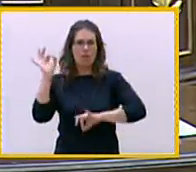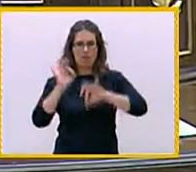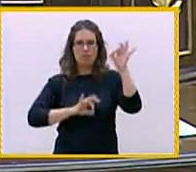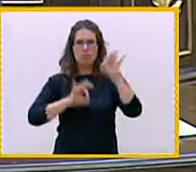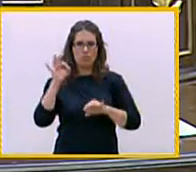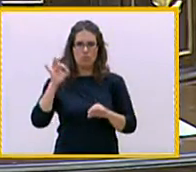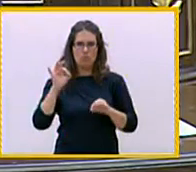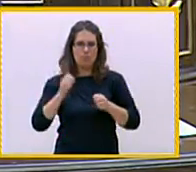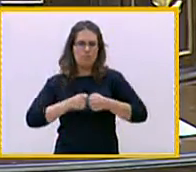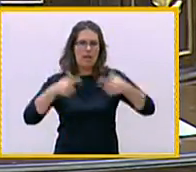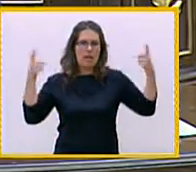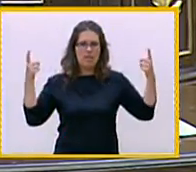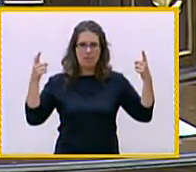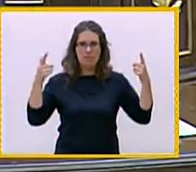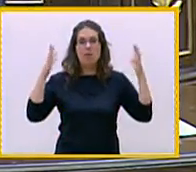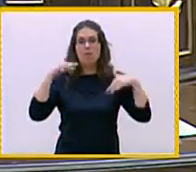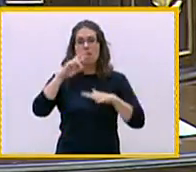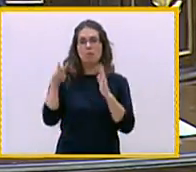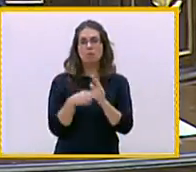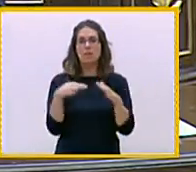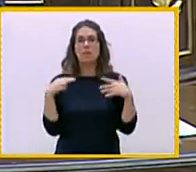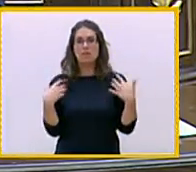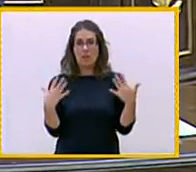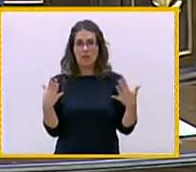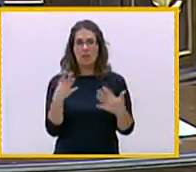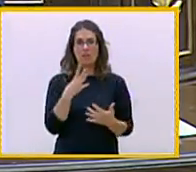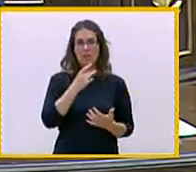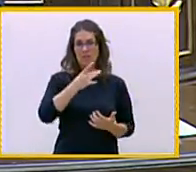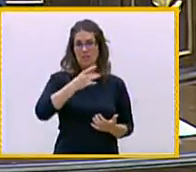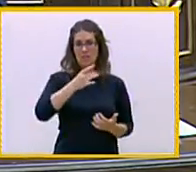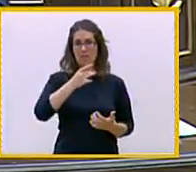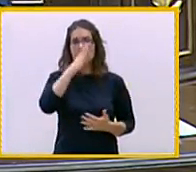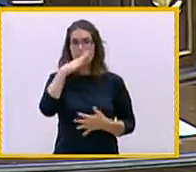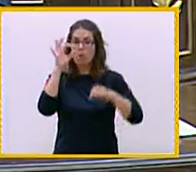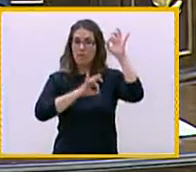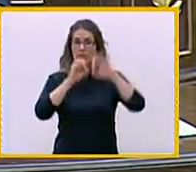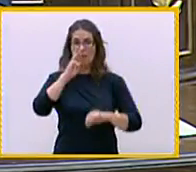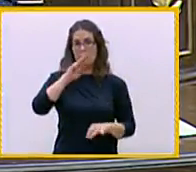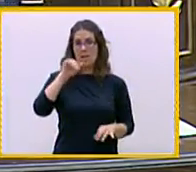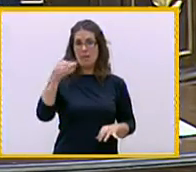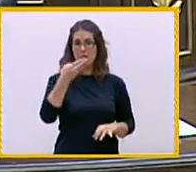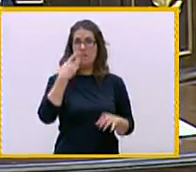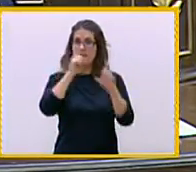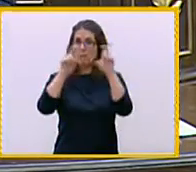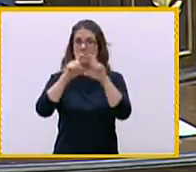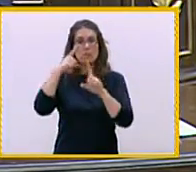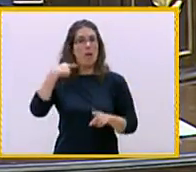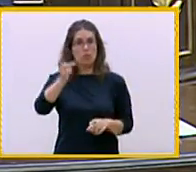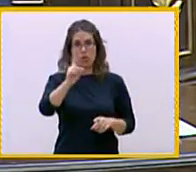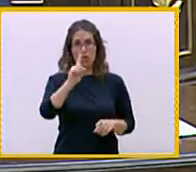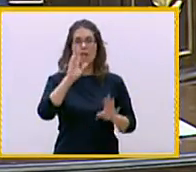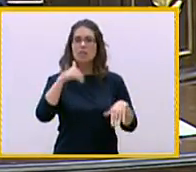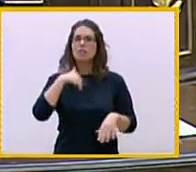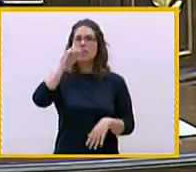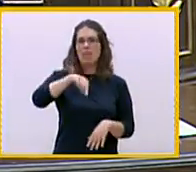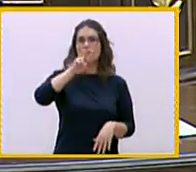que en 2010 el elevado endeudamiento como porcentaje del PIB de empresas no financieras, 124%